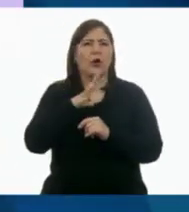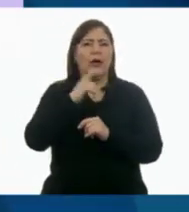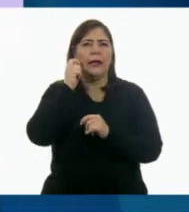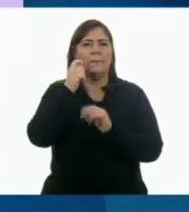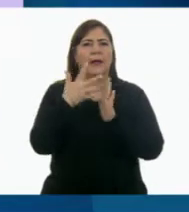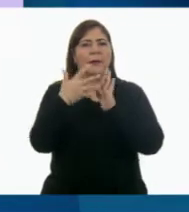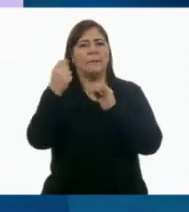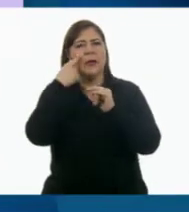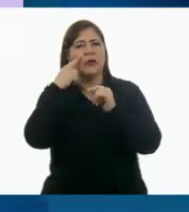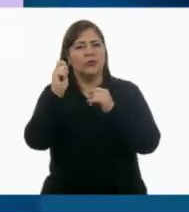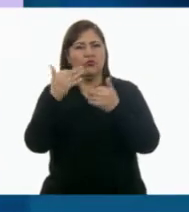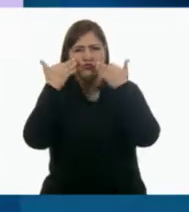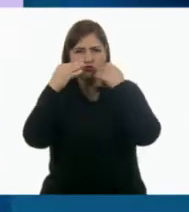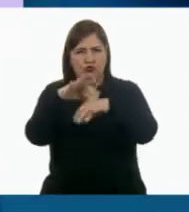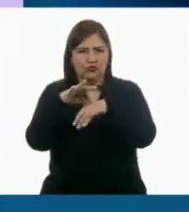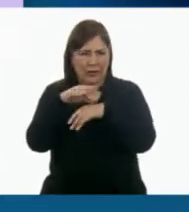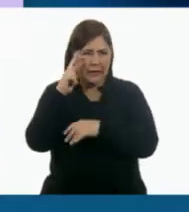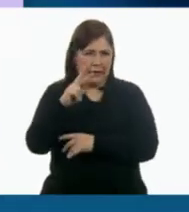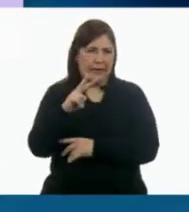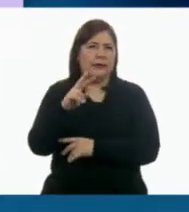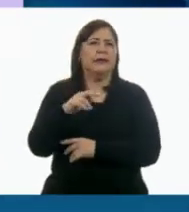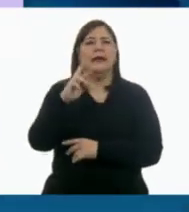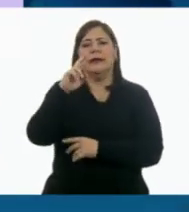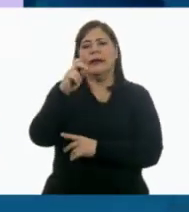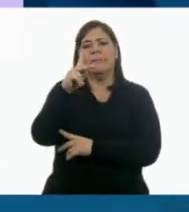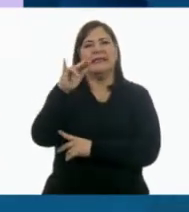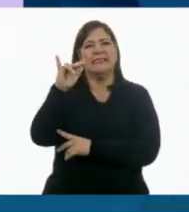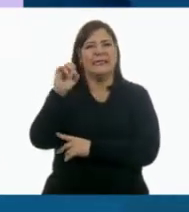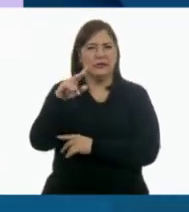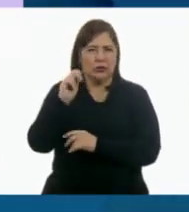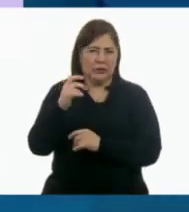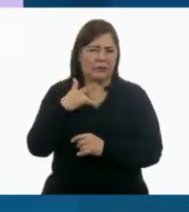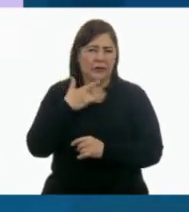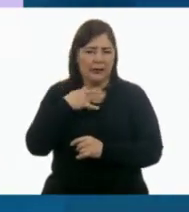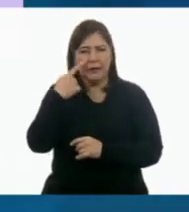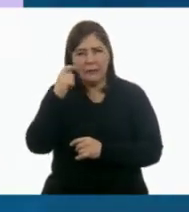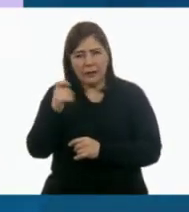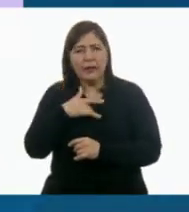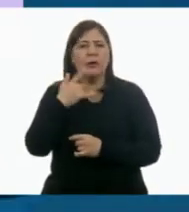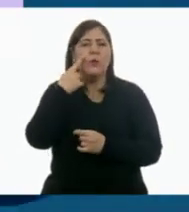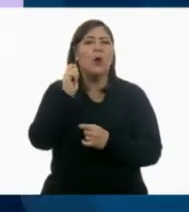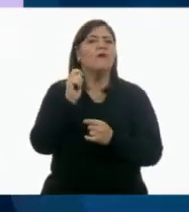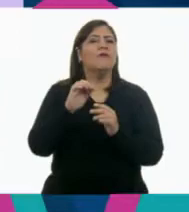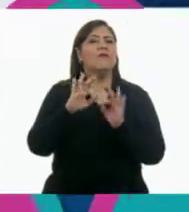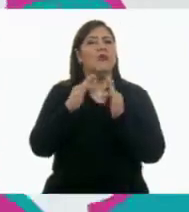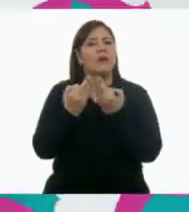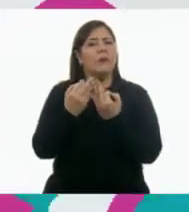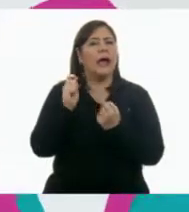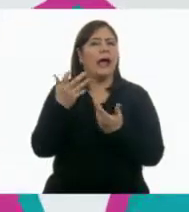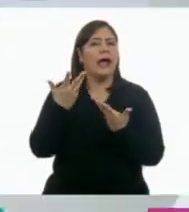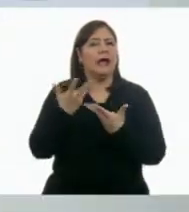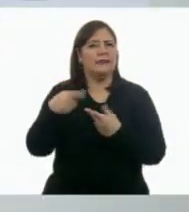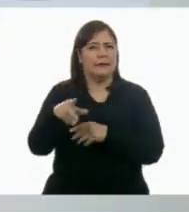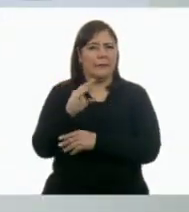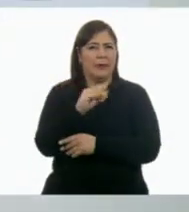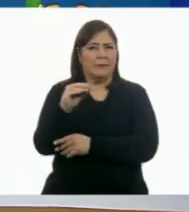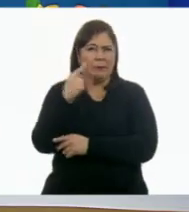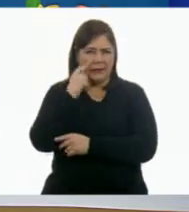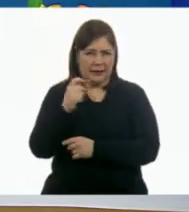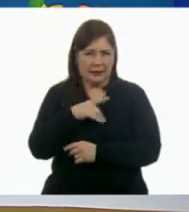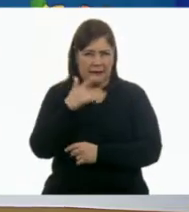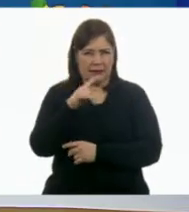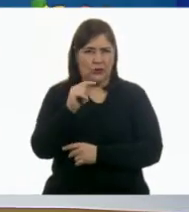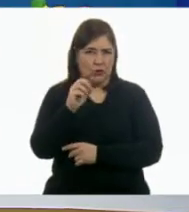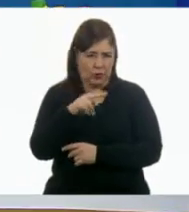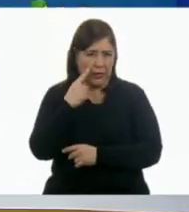a copiar las líneas, dice que uno de los modelos que tú enseñaste, por cierto, otro de los modelos que enseñó Ton, pero puso el